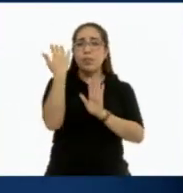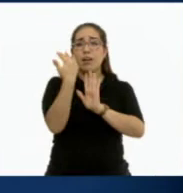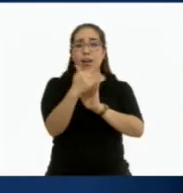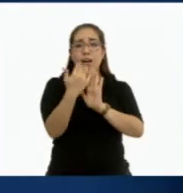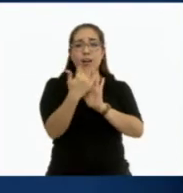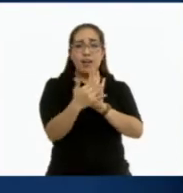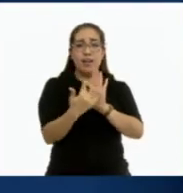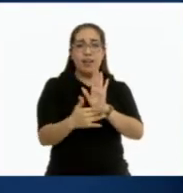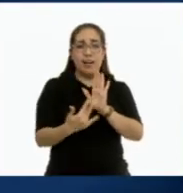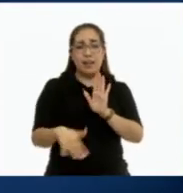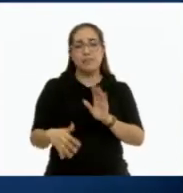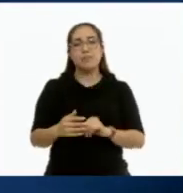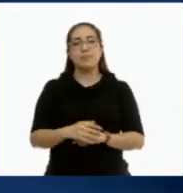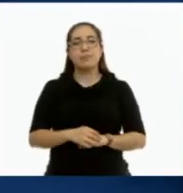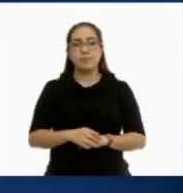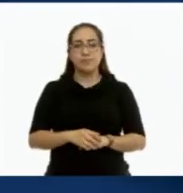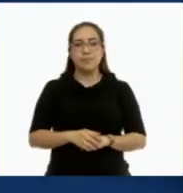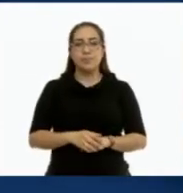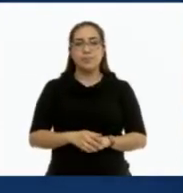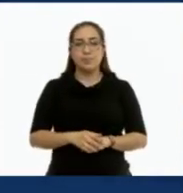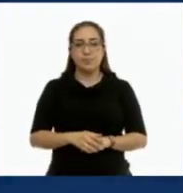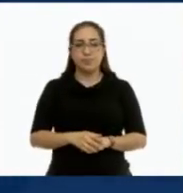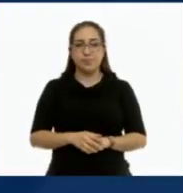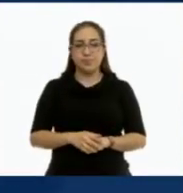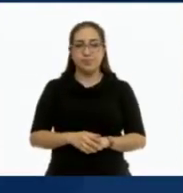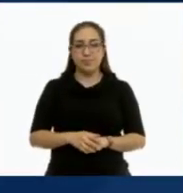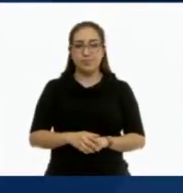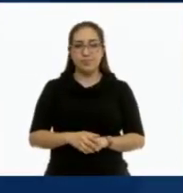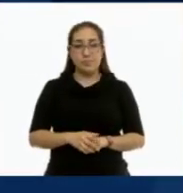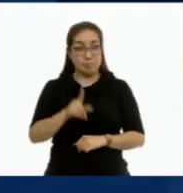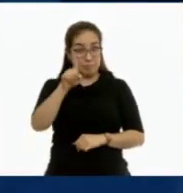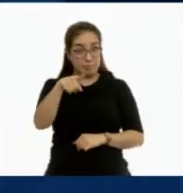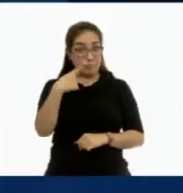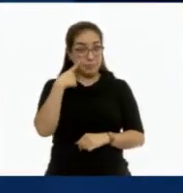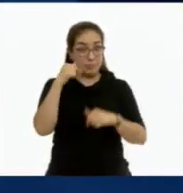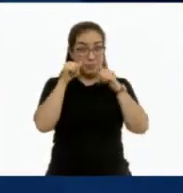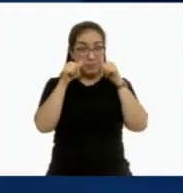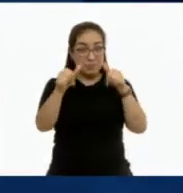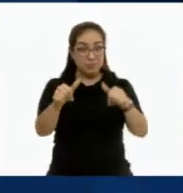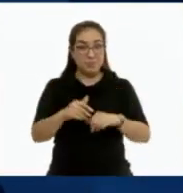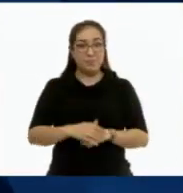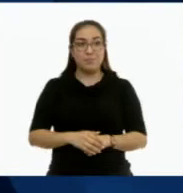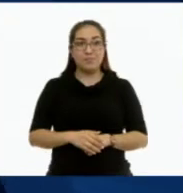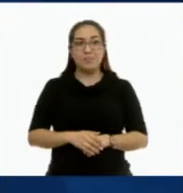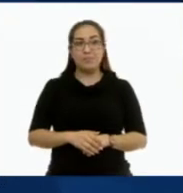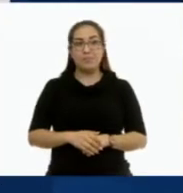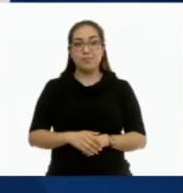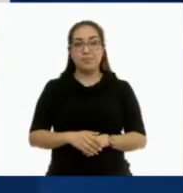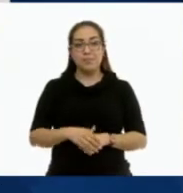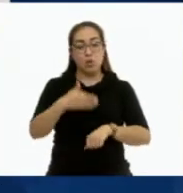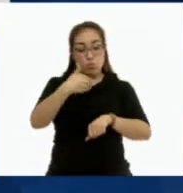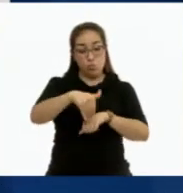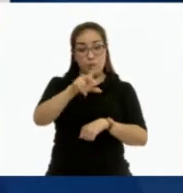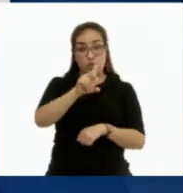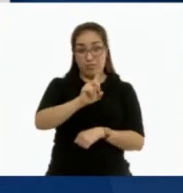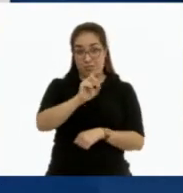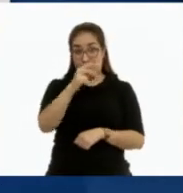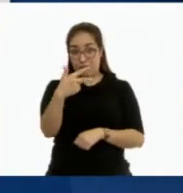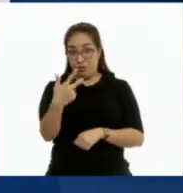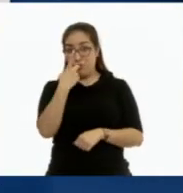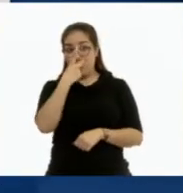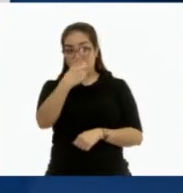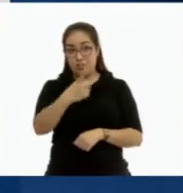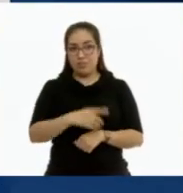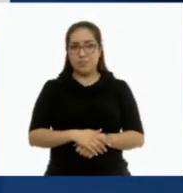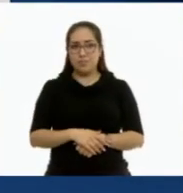de arrancar con nuestro tema principal. Ok, pongan mucha atención. Estrofa 38. Uh-huh.